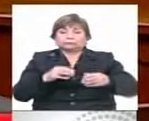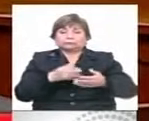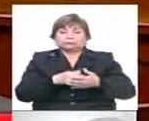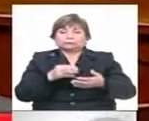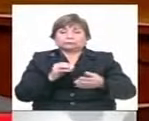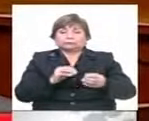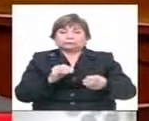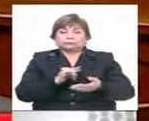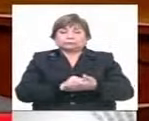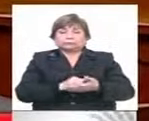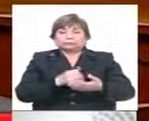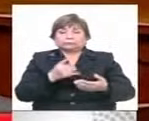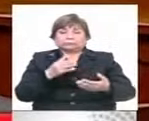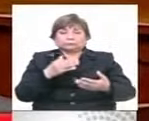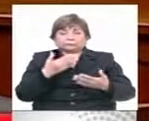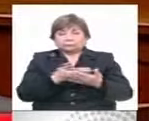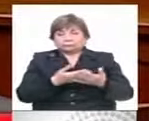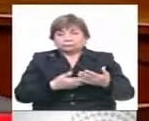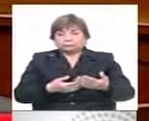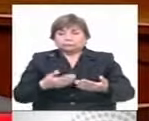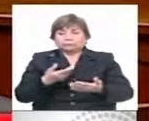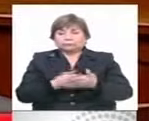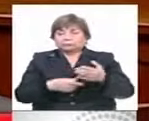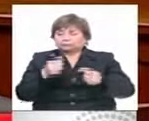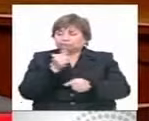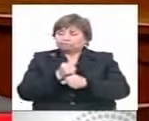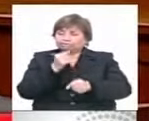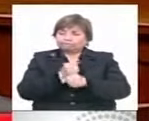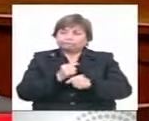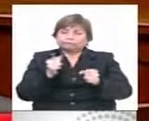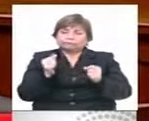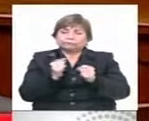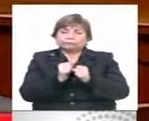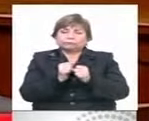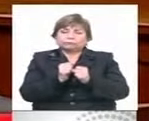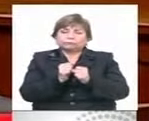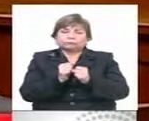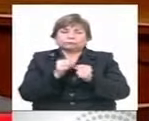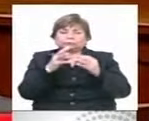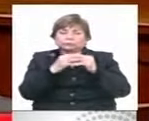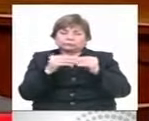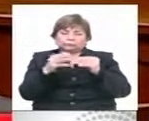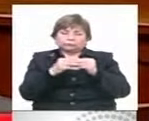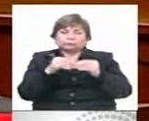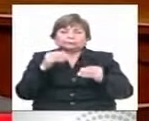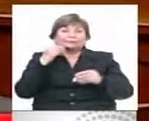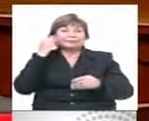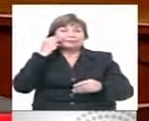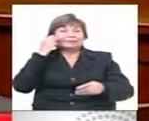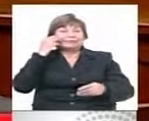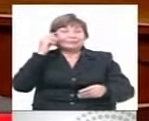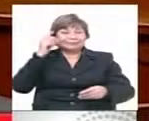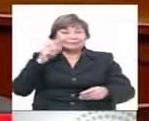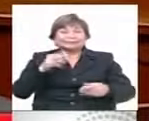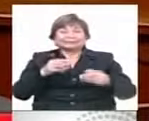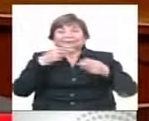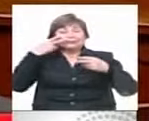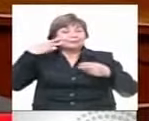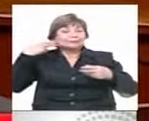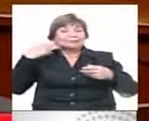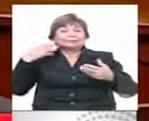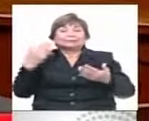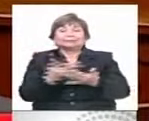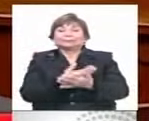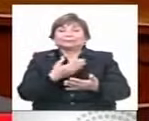prestador de asistencia técnica, trabajaremos junto a los pequeños productores de la sierra y selva y las empresas